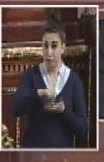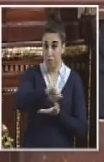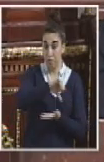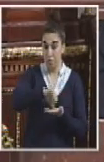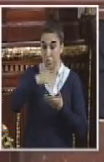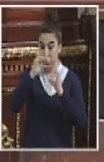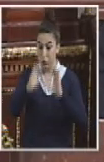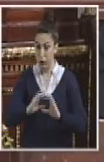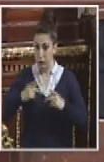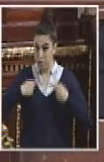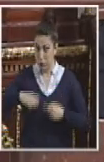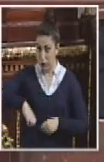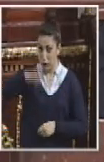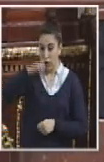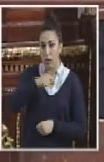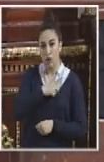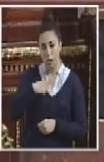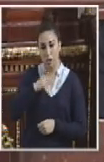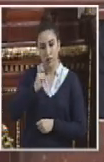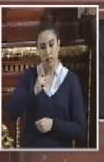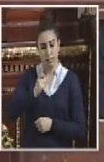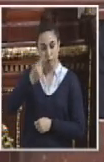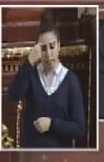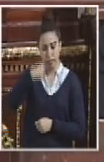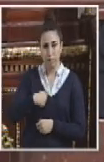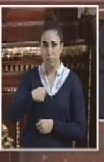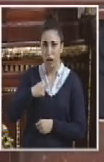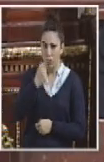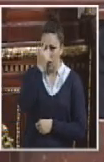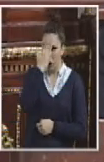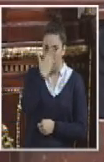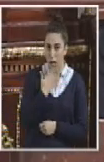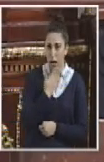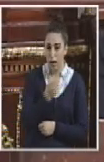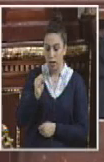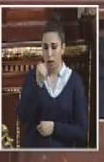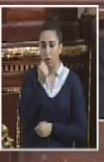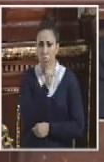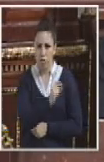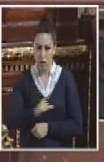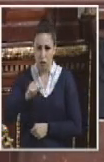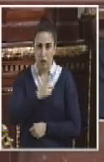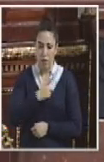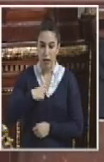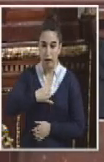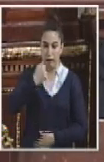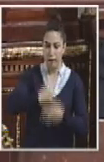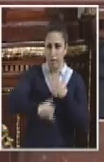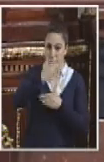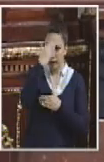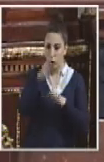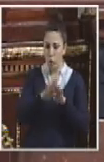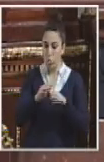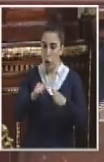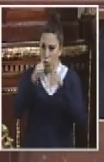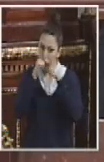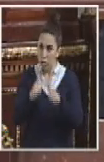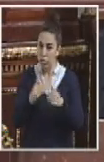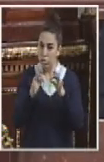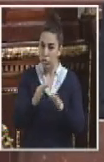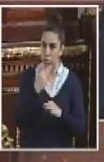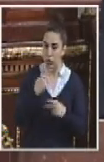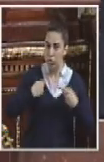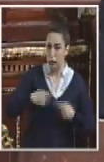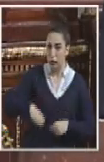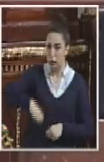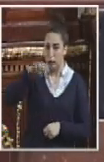debidamente capacitado para el correcto desempeño de las funciones. Deben estar especializados en la atención a las personas adultas mayores. Tanto